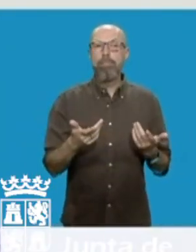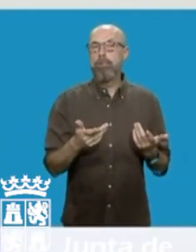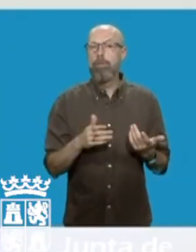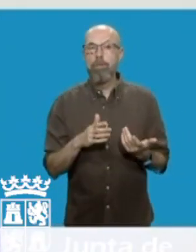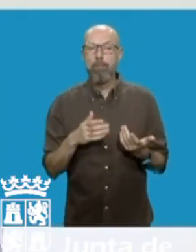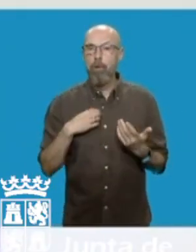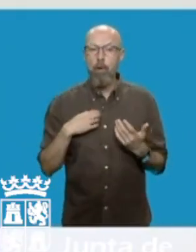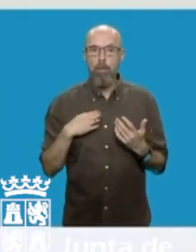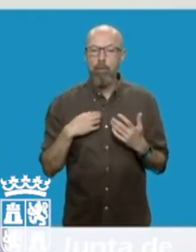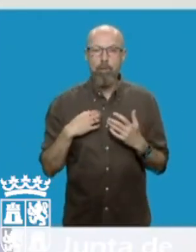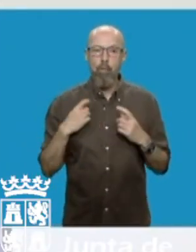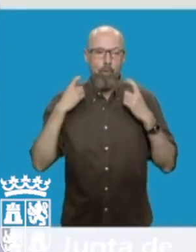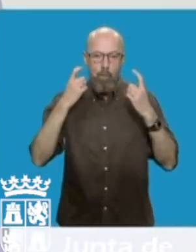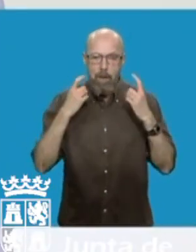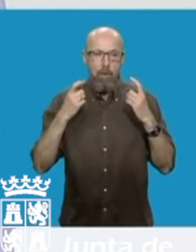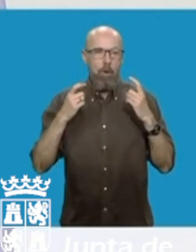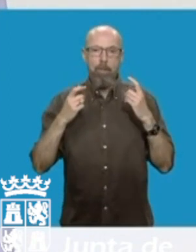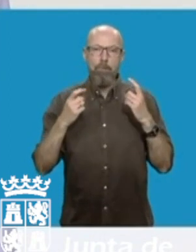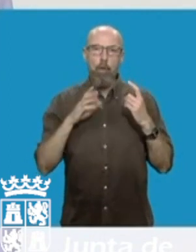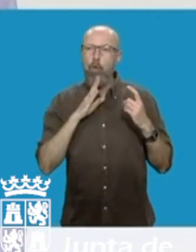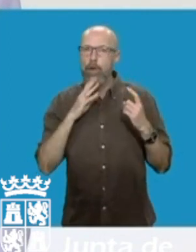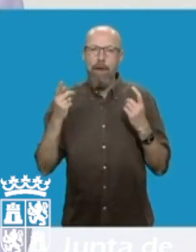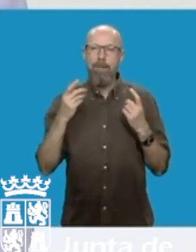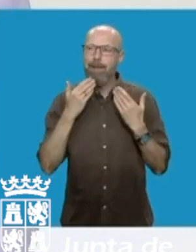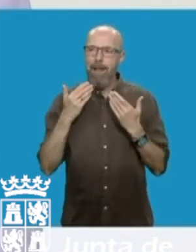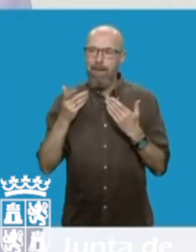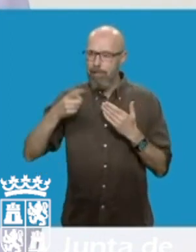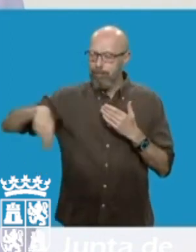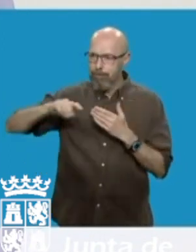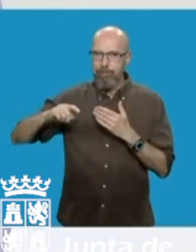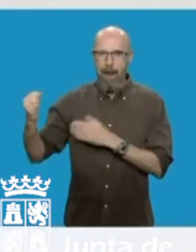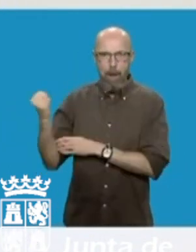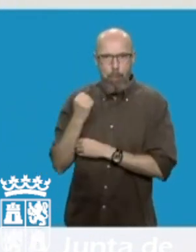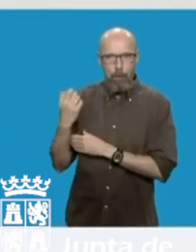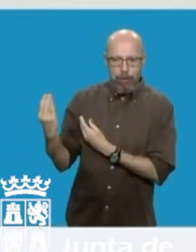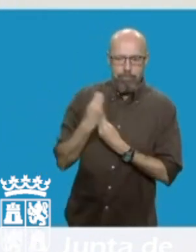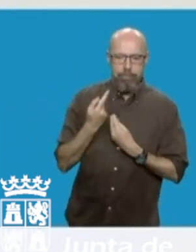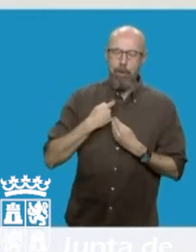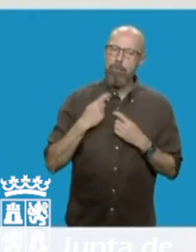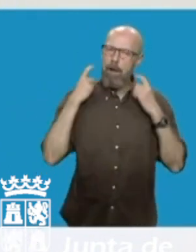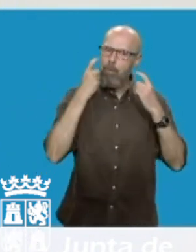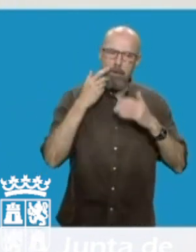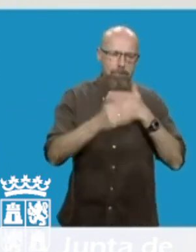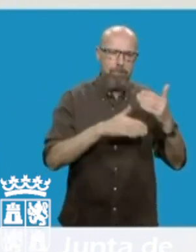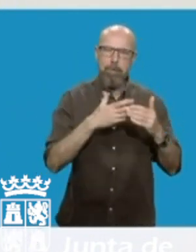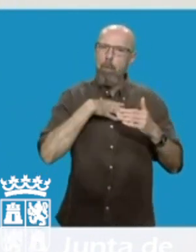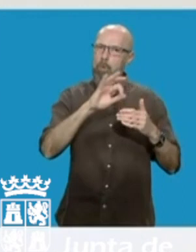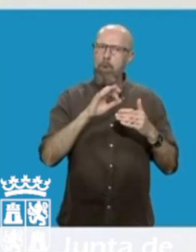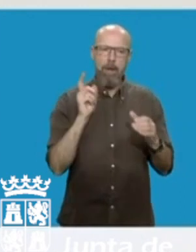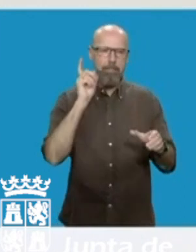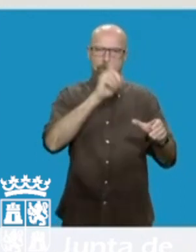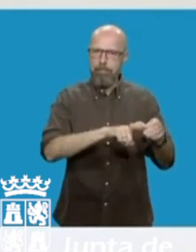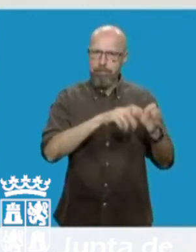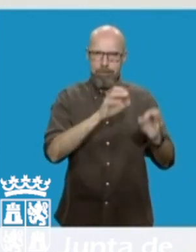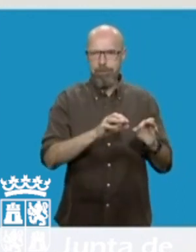saqué fuerza, supongo que de toda la gente que tengo alrededor que me apoya. Conseguimos estar en la línea de salida